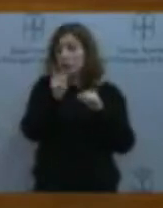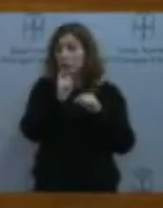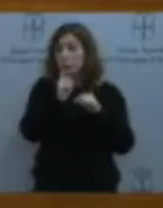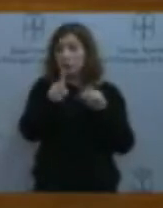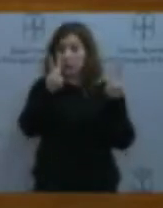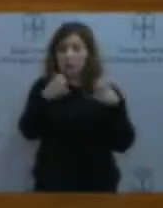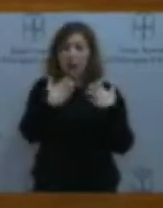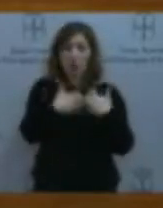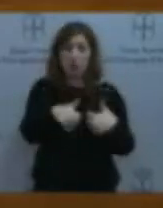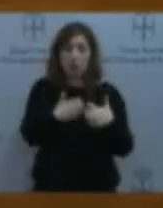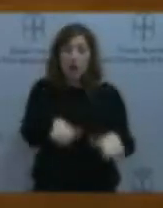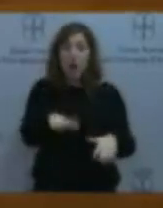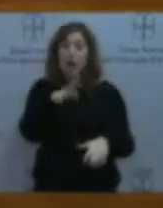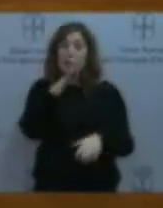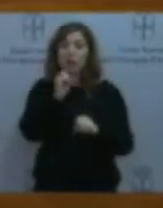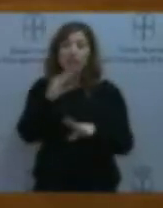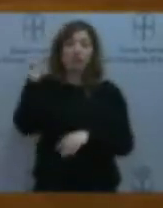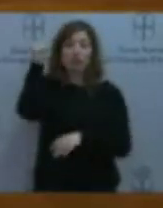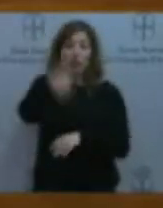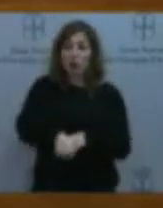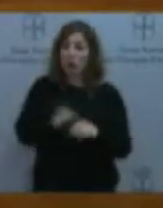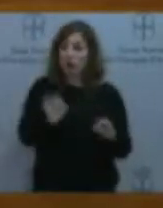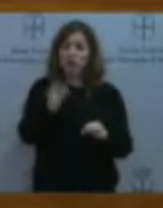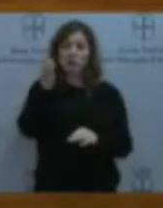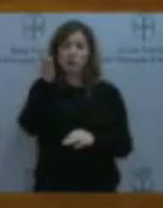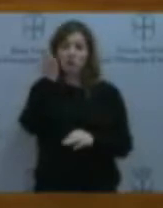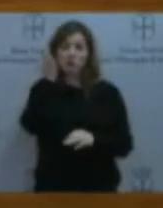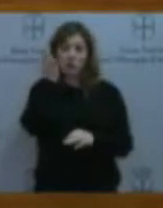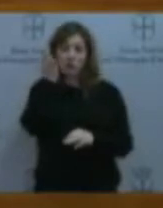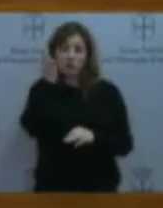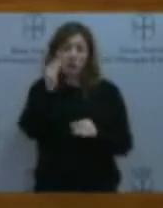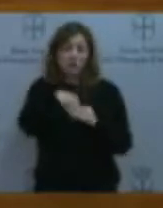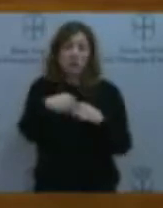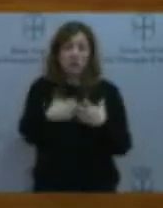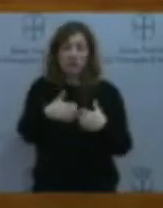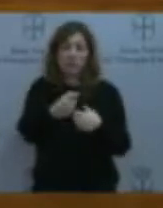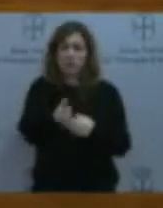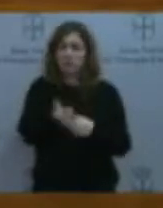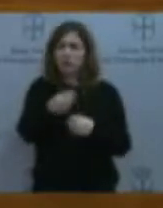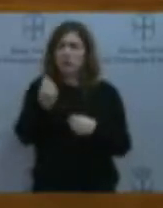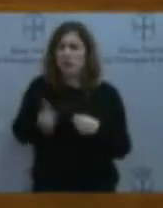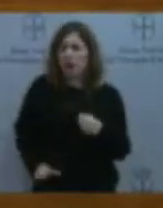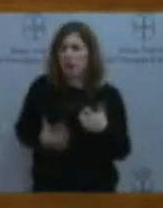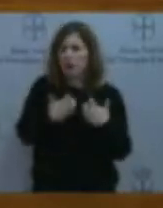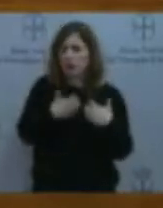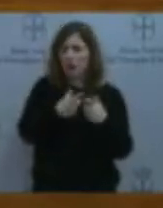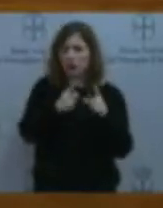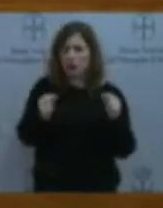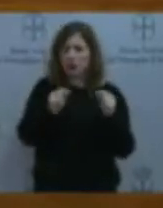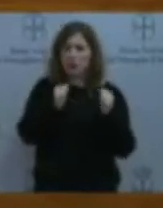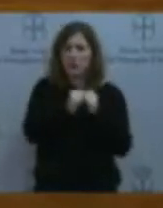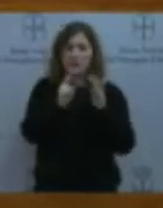industrial, donde es histórico que la mujer no trabaje y donde los salarios industriales en Asturias, el salario industrial está en 27.000